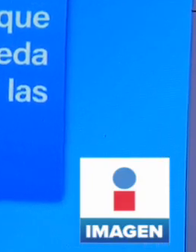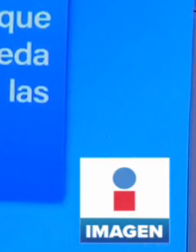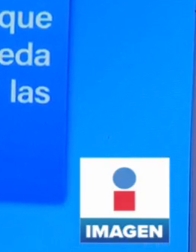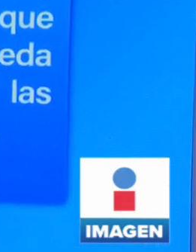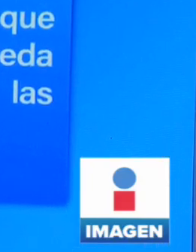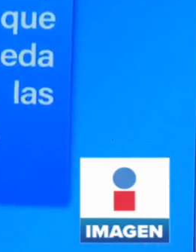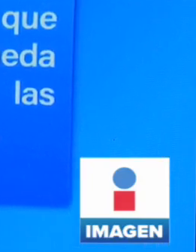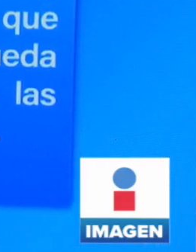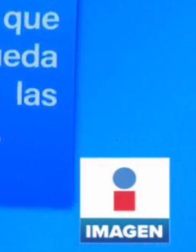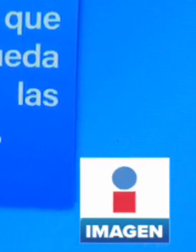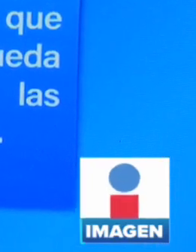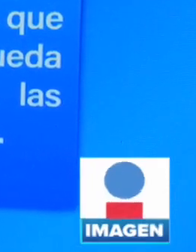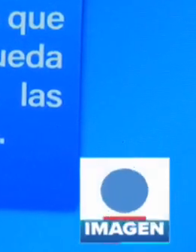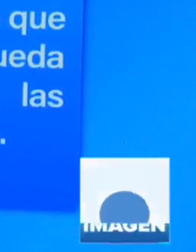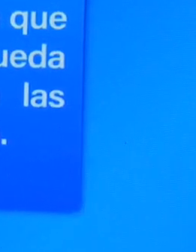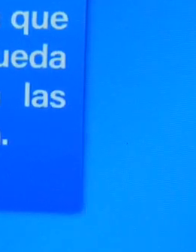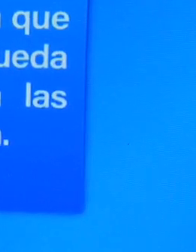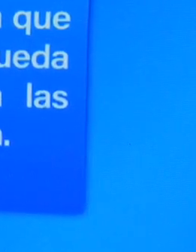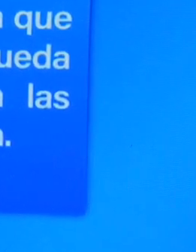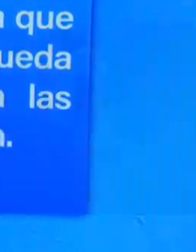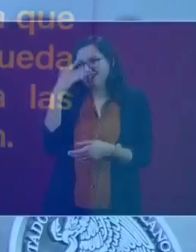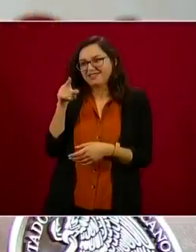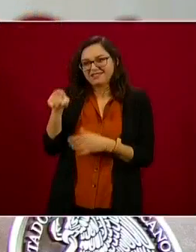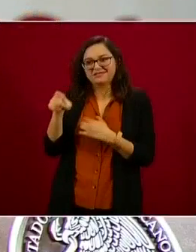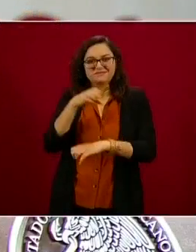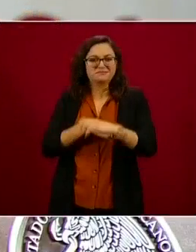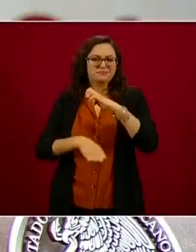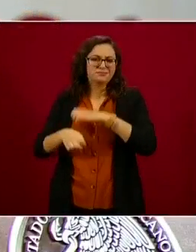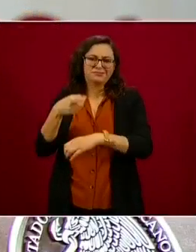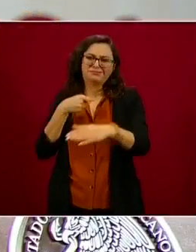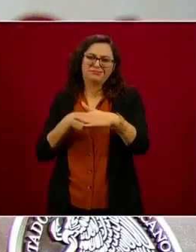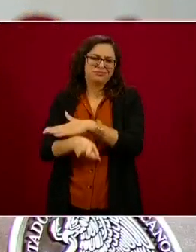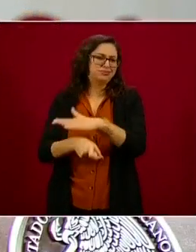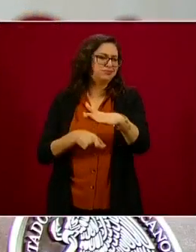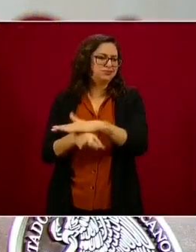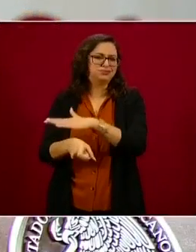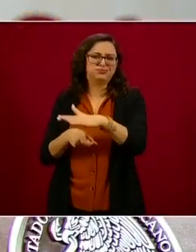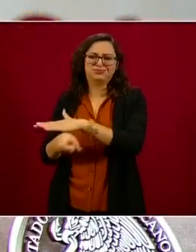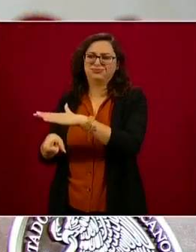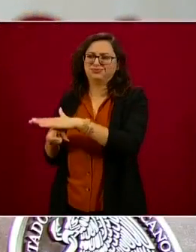protocolos previos a los actos conmemorativos a las fiestas patrias.